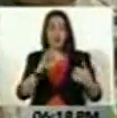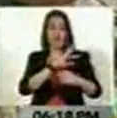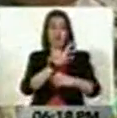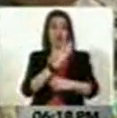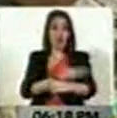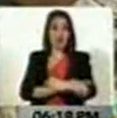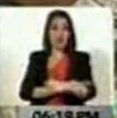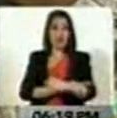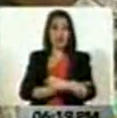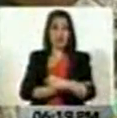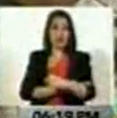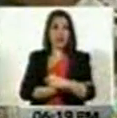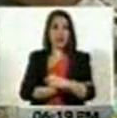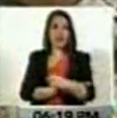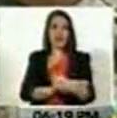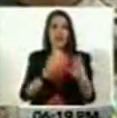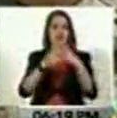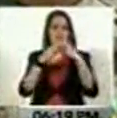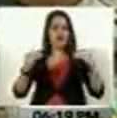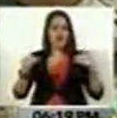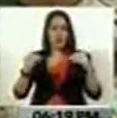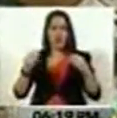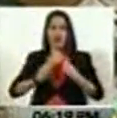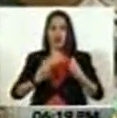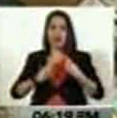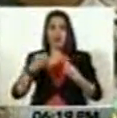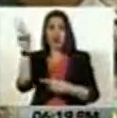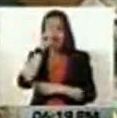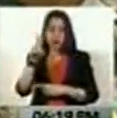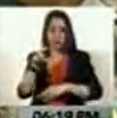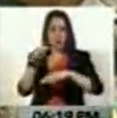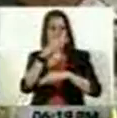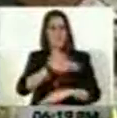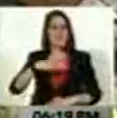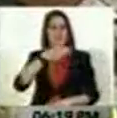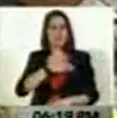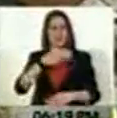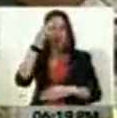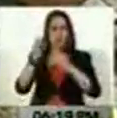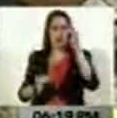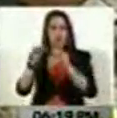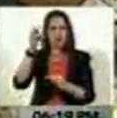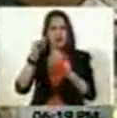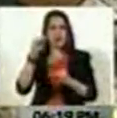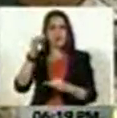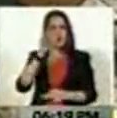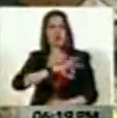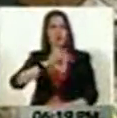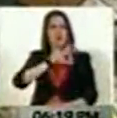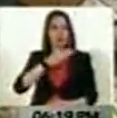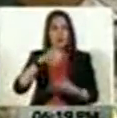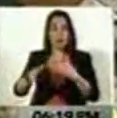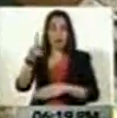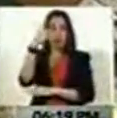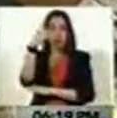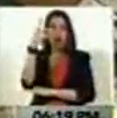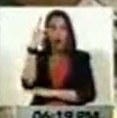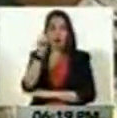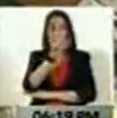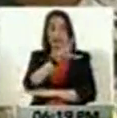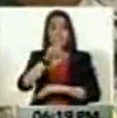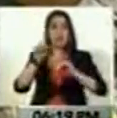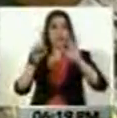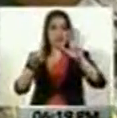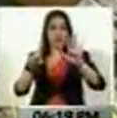fortalecer la gran misión A Toda Vida Venezuela y la gran misión Justicia Socialista. Esta parroquia tiene 36